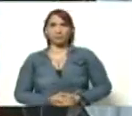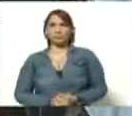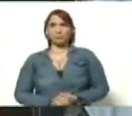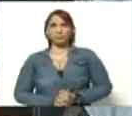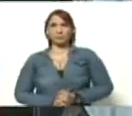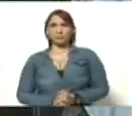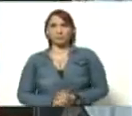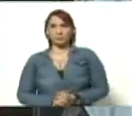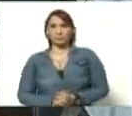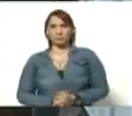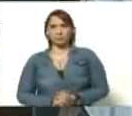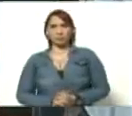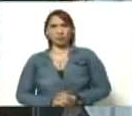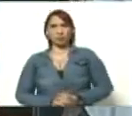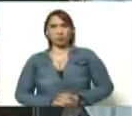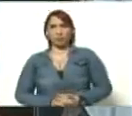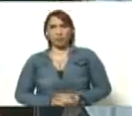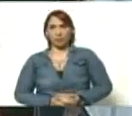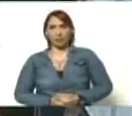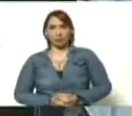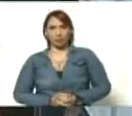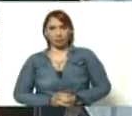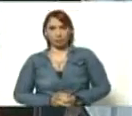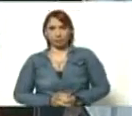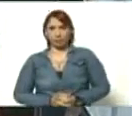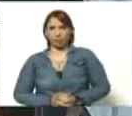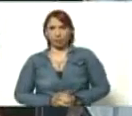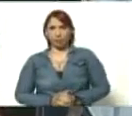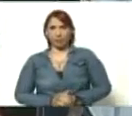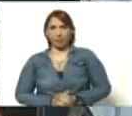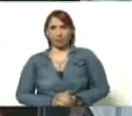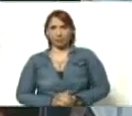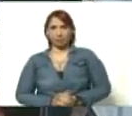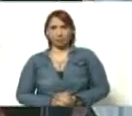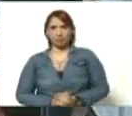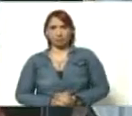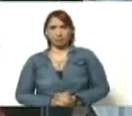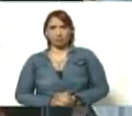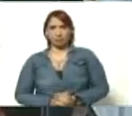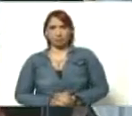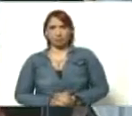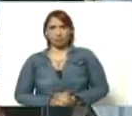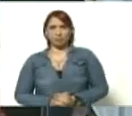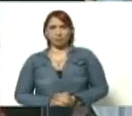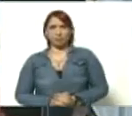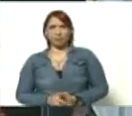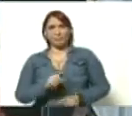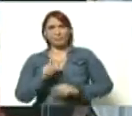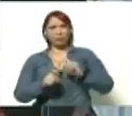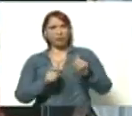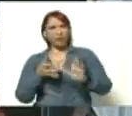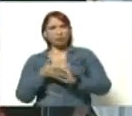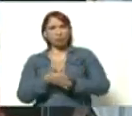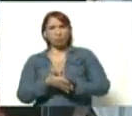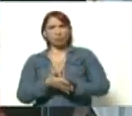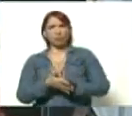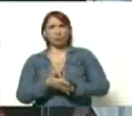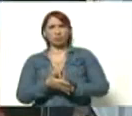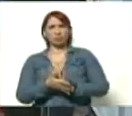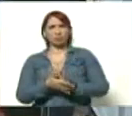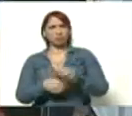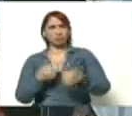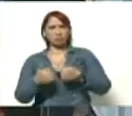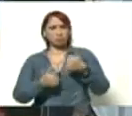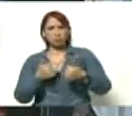ya ellos ingresaron al sistema. El sistema les genera un código. Ellos preguntaban sobre carreras para